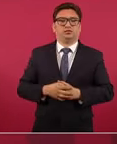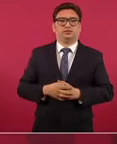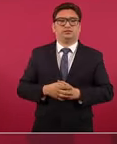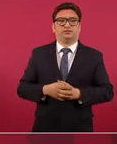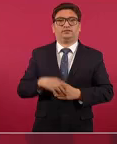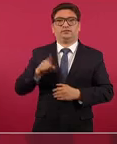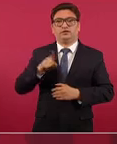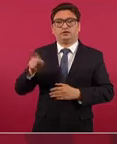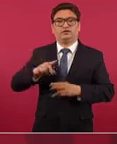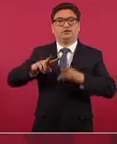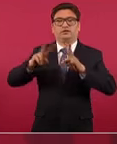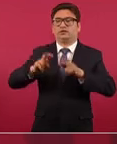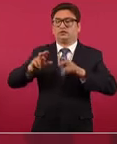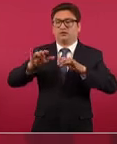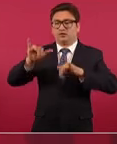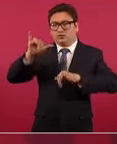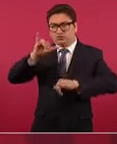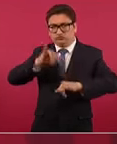laboratorios